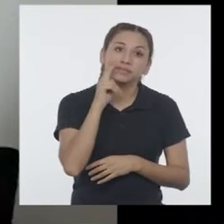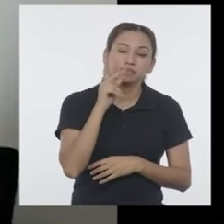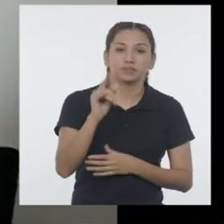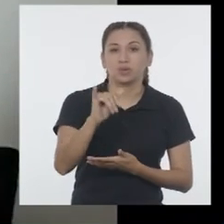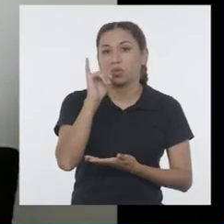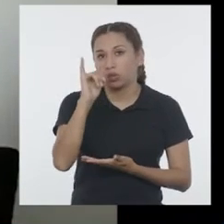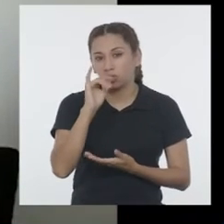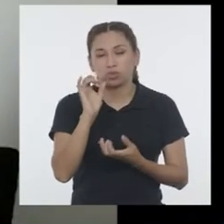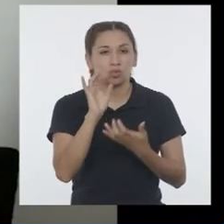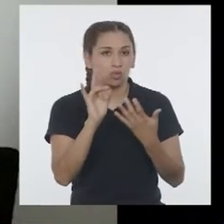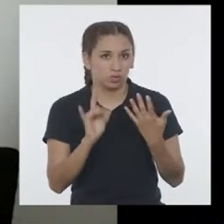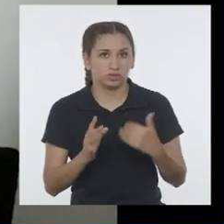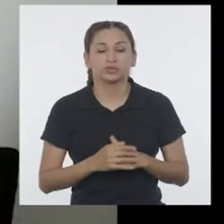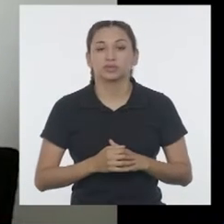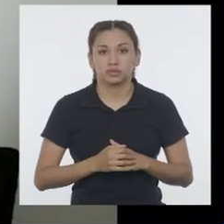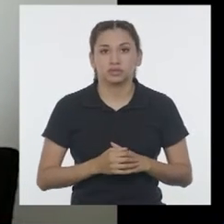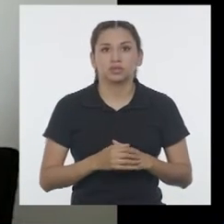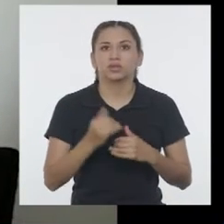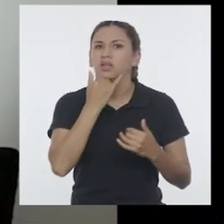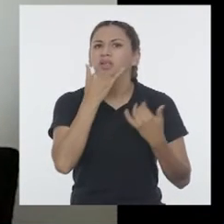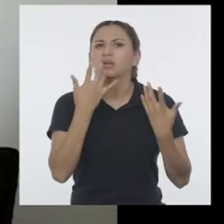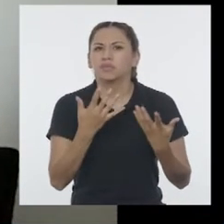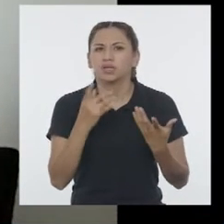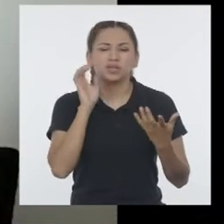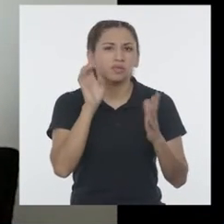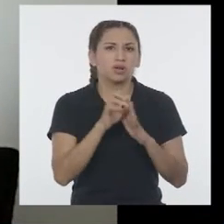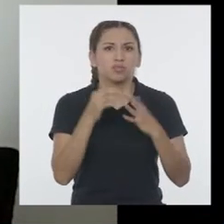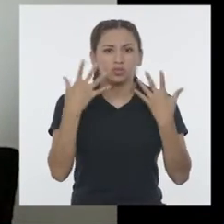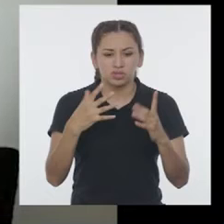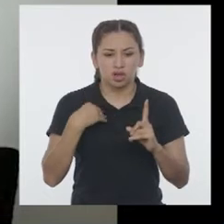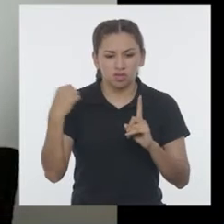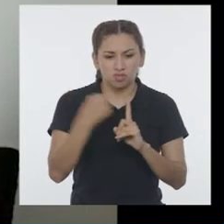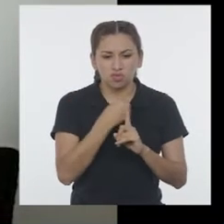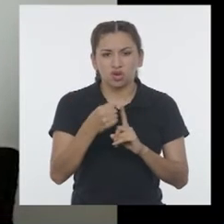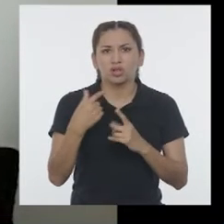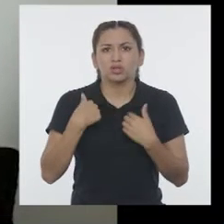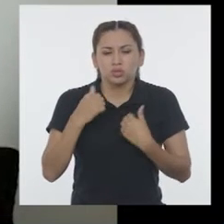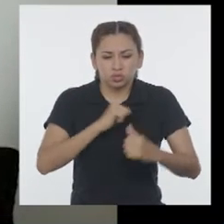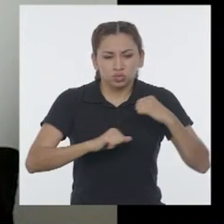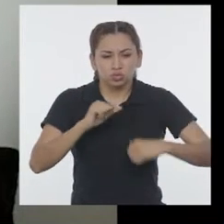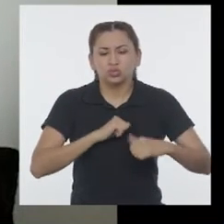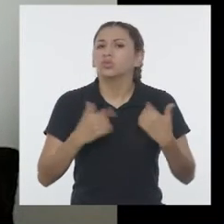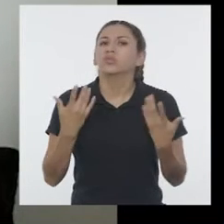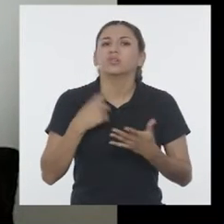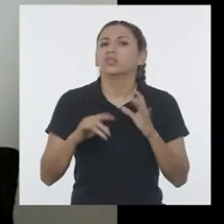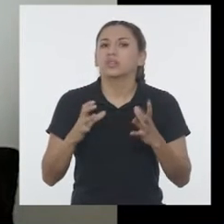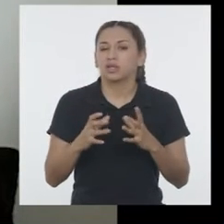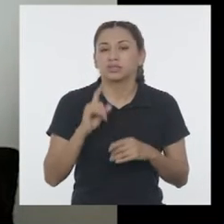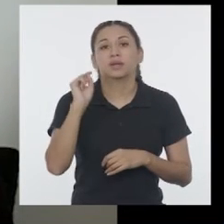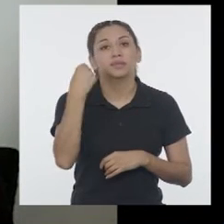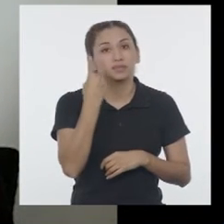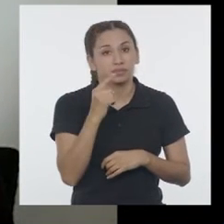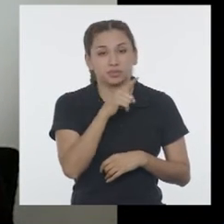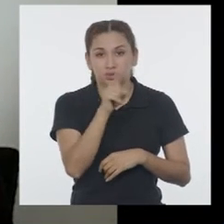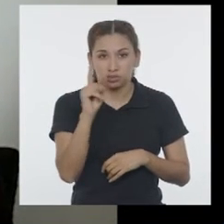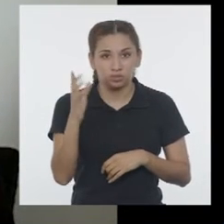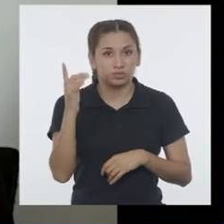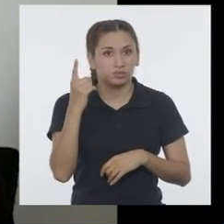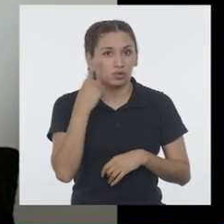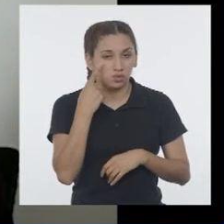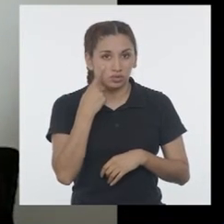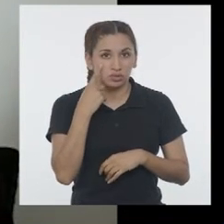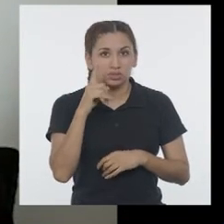o drogas. Bien, ¿y qué hacer cuando ya nos encontramos inmersos en violencia? Pues primero es poder identificar